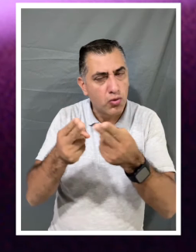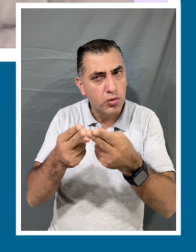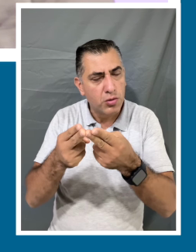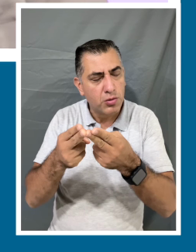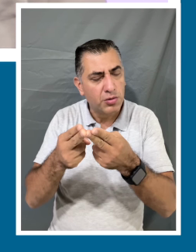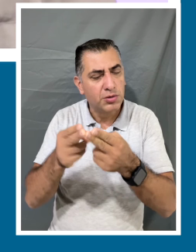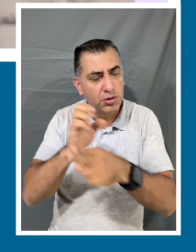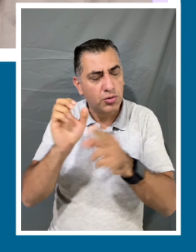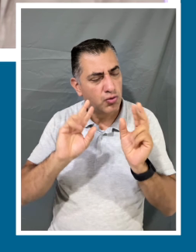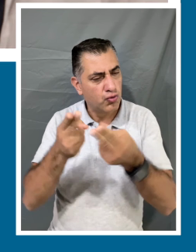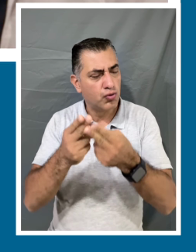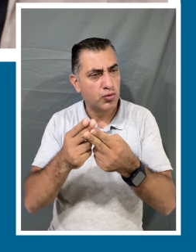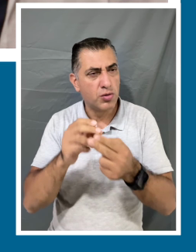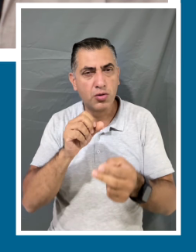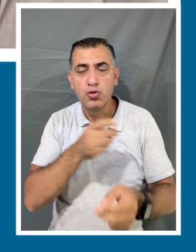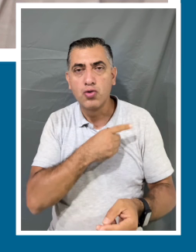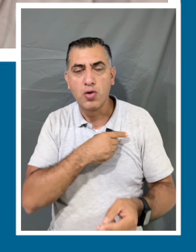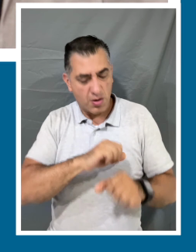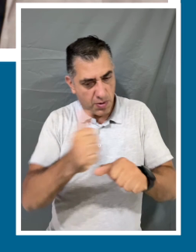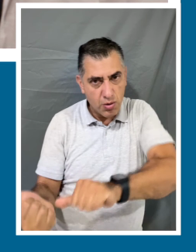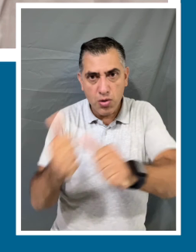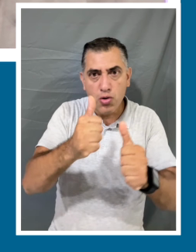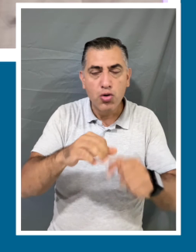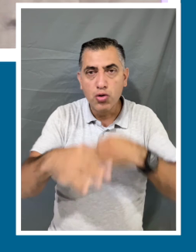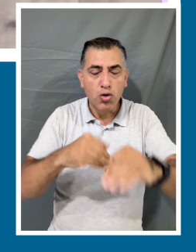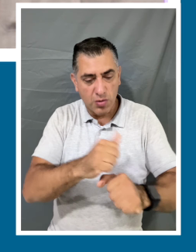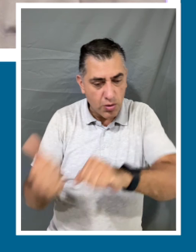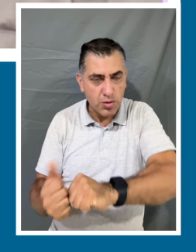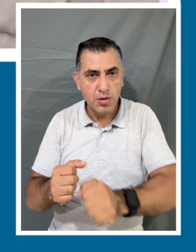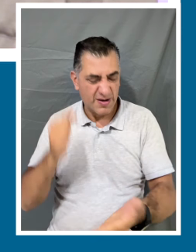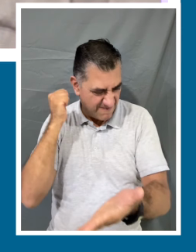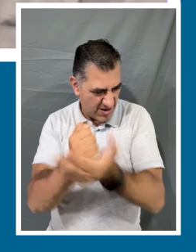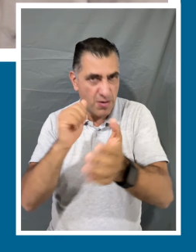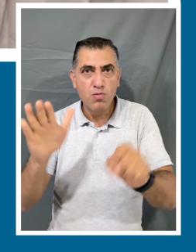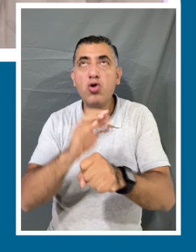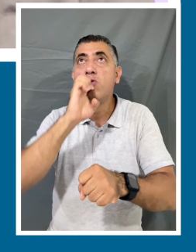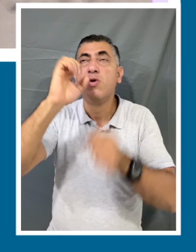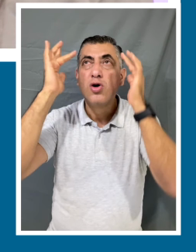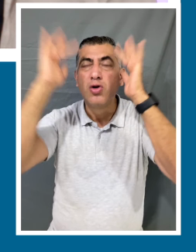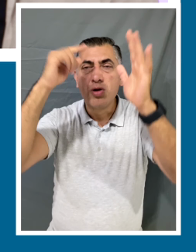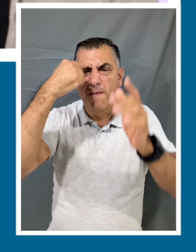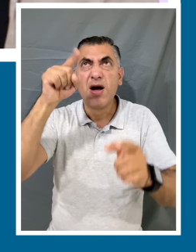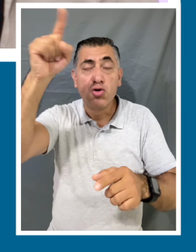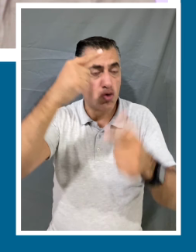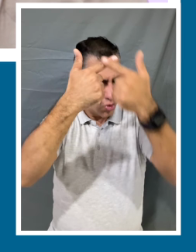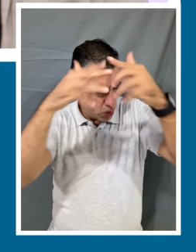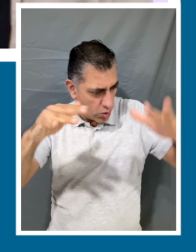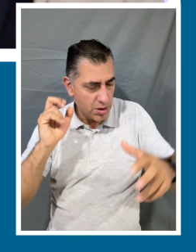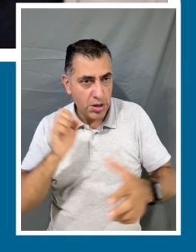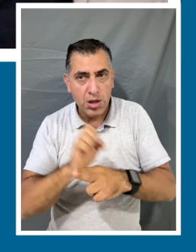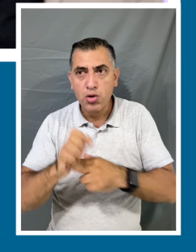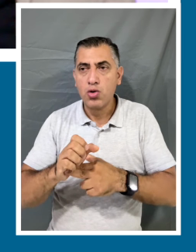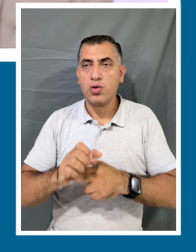estemos unidos un solo bautismo Todos aquí fuimos marcados por el Espíritu Santo para ser utilizados para su gloria Eso